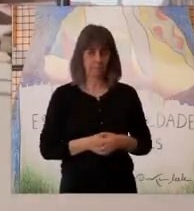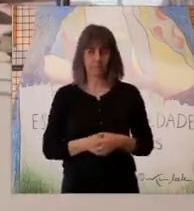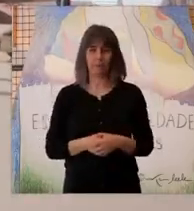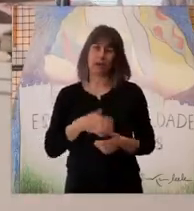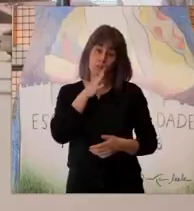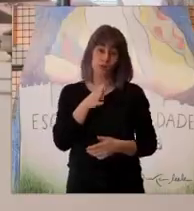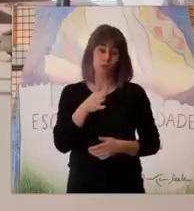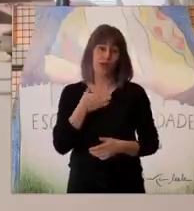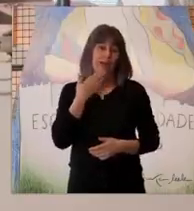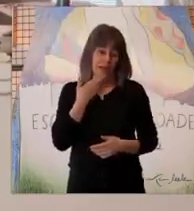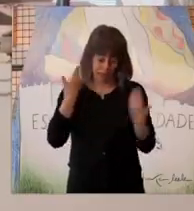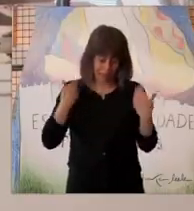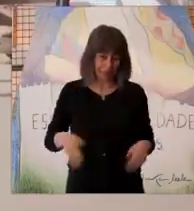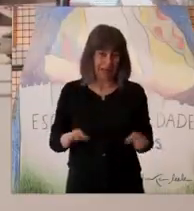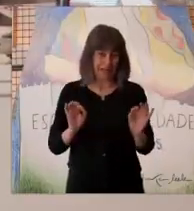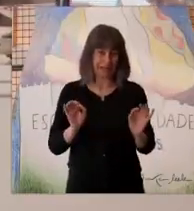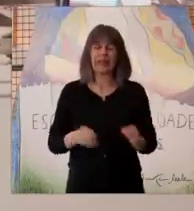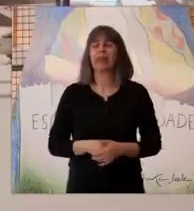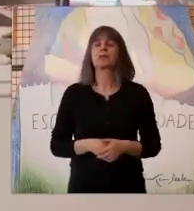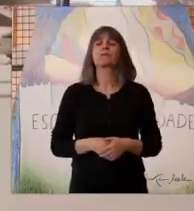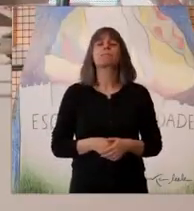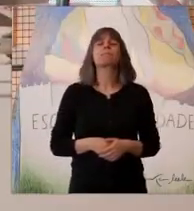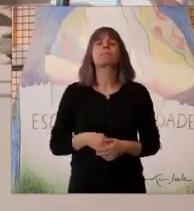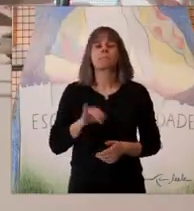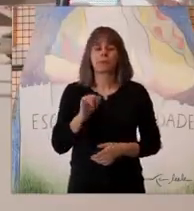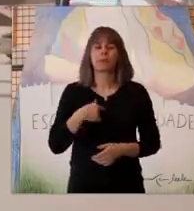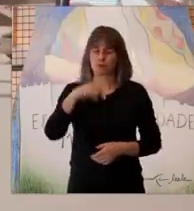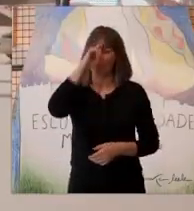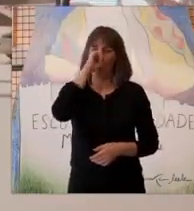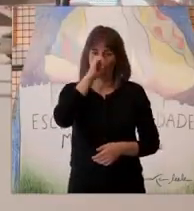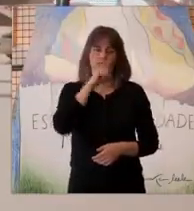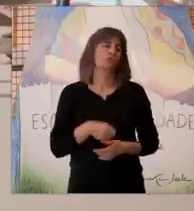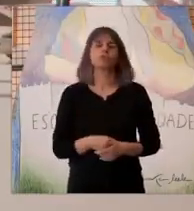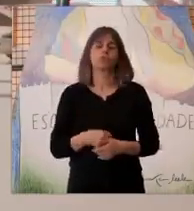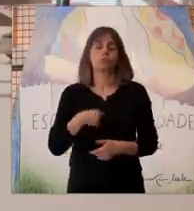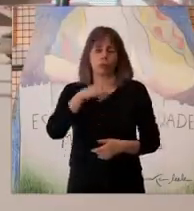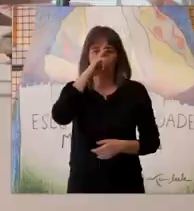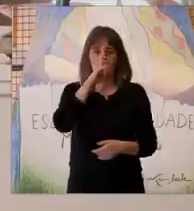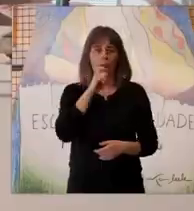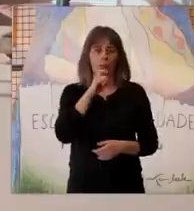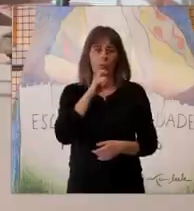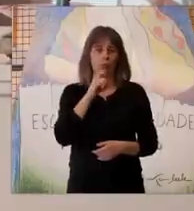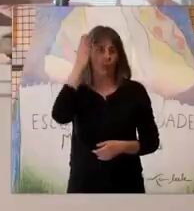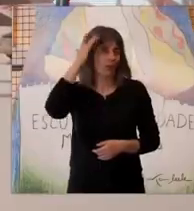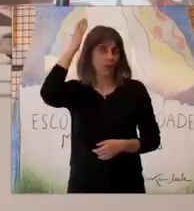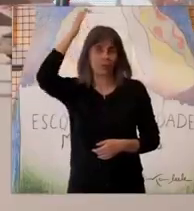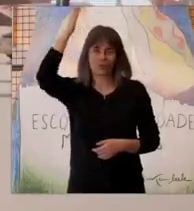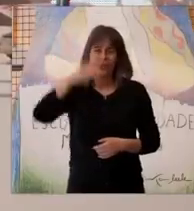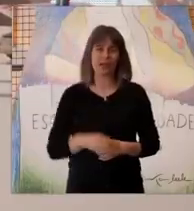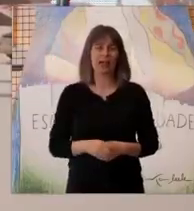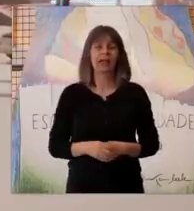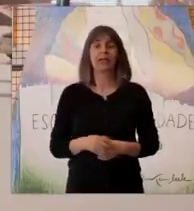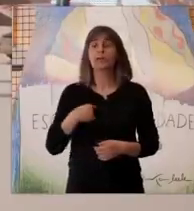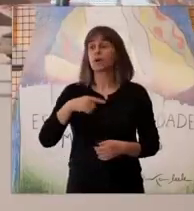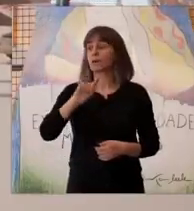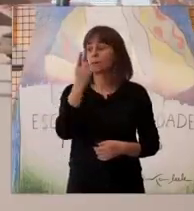veteranía Pues sí claro que lo recuerdo y además lo recuerdo con muchísima ilusión Pero bueno antes de nada